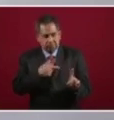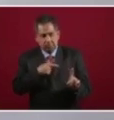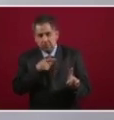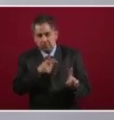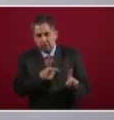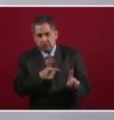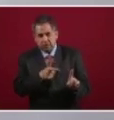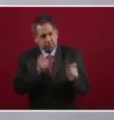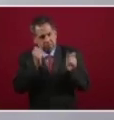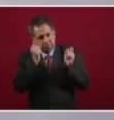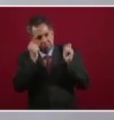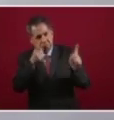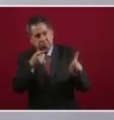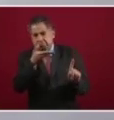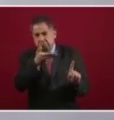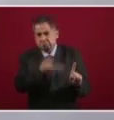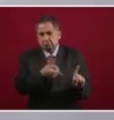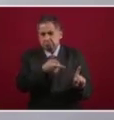mucha admiración,